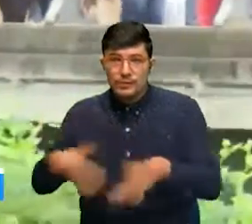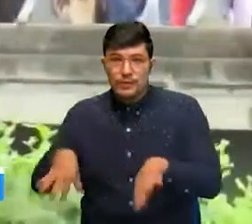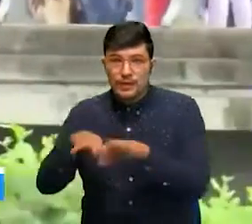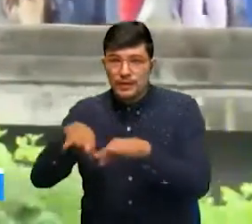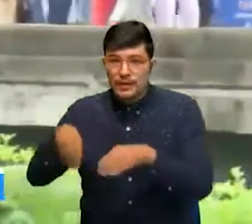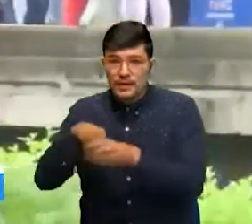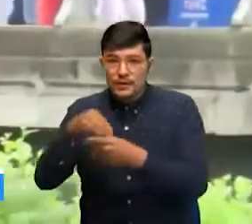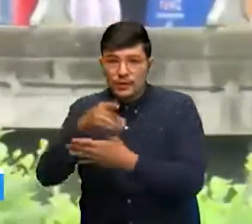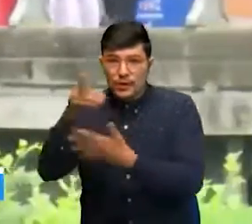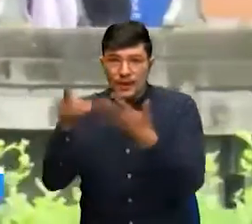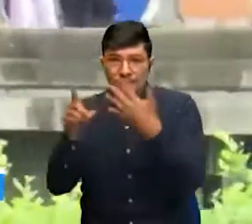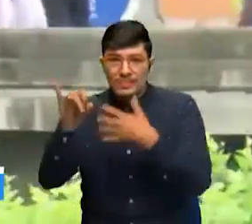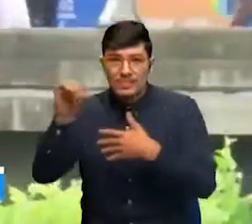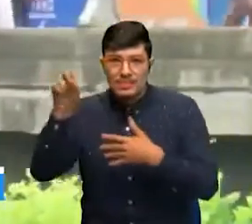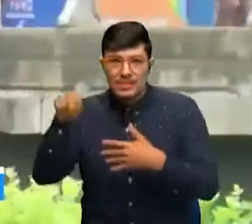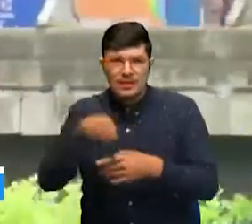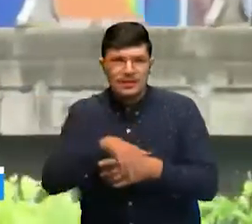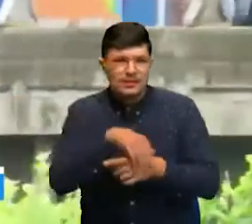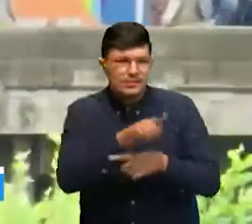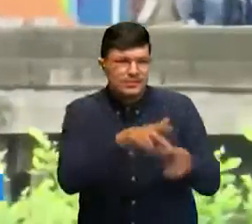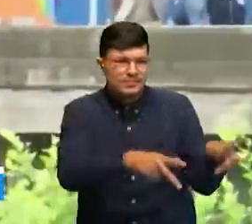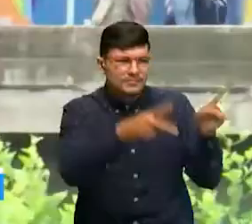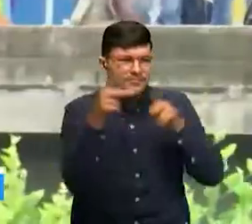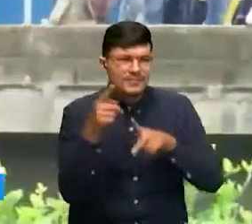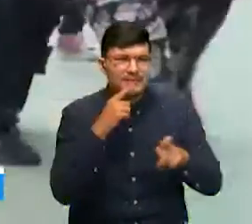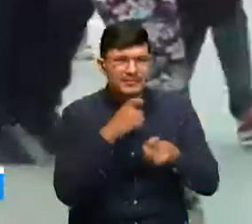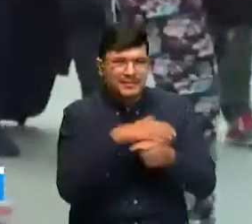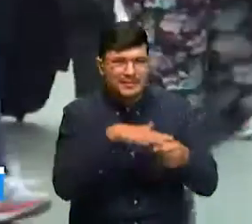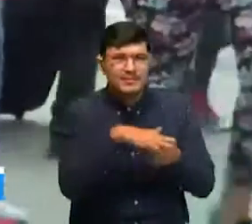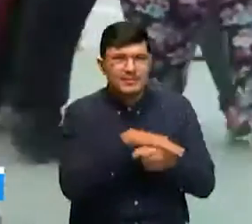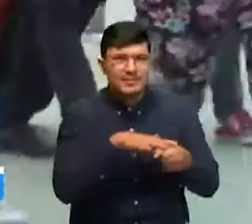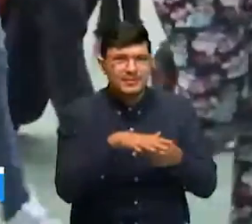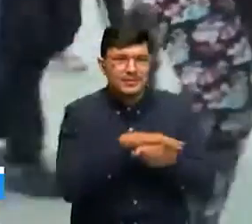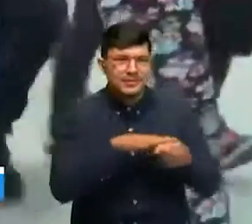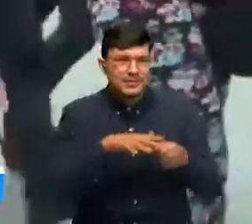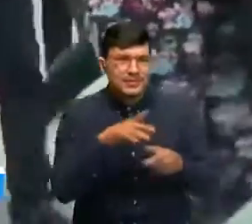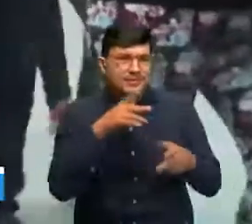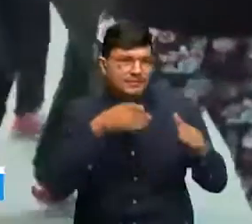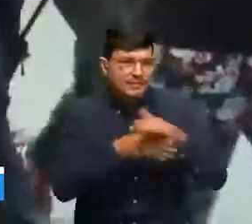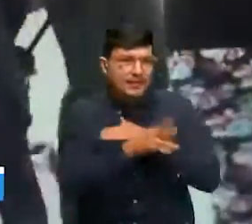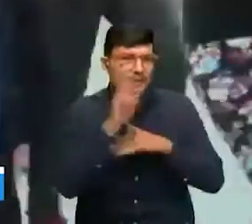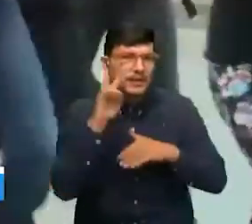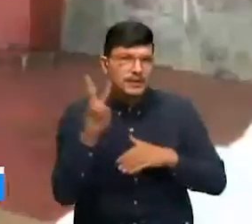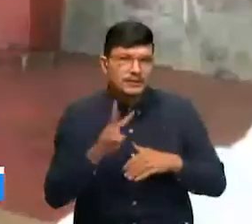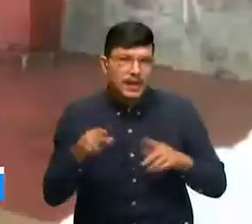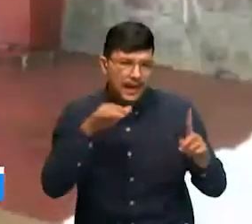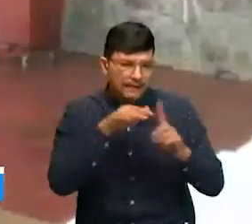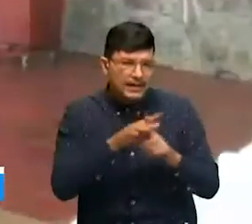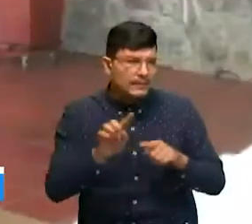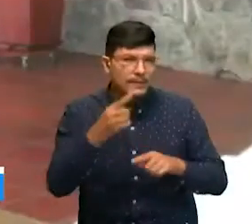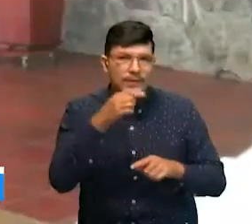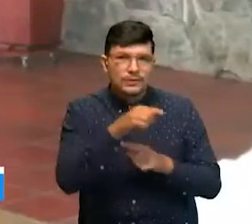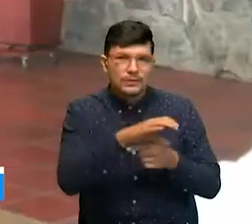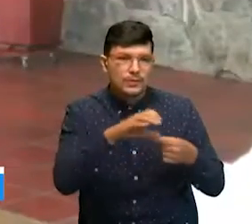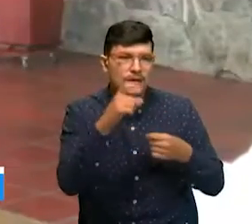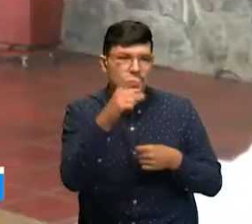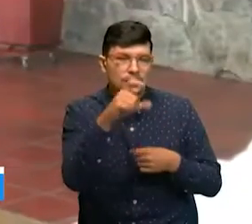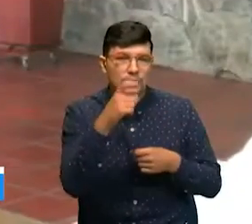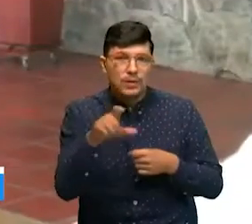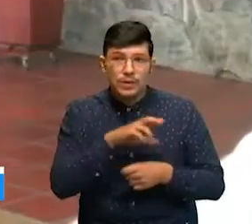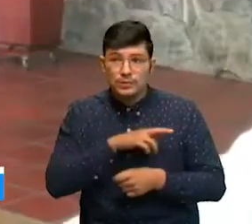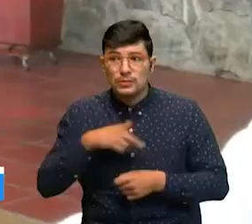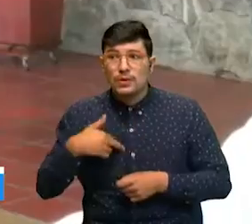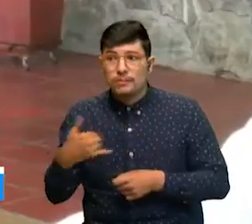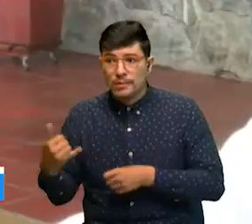presenta una coyuntura generada por la crisis inmigración venezolana que golpea primeramente a cúcuta que tenemos unos funcionarios excelentes